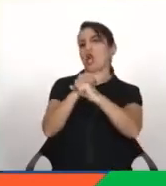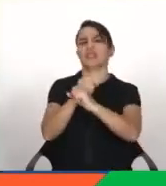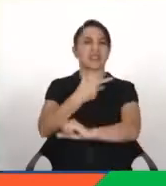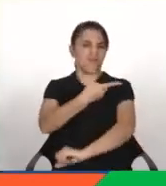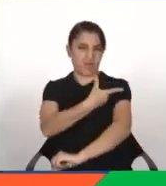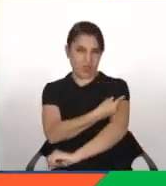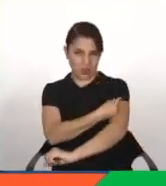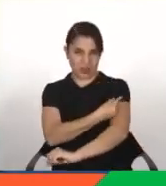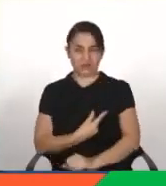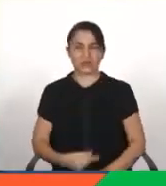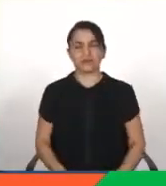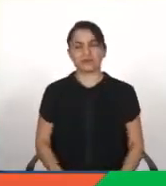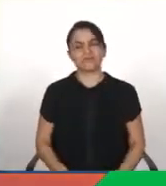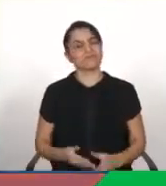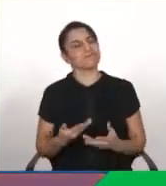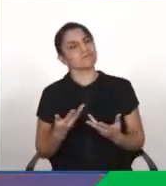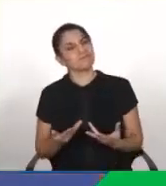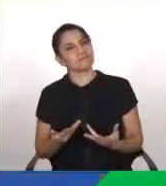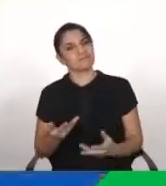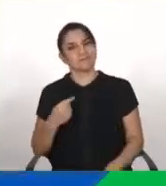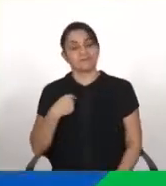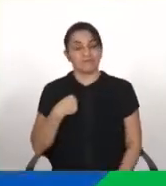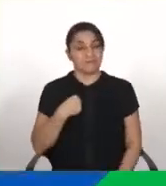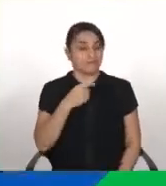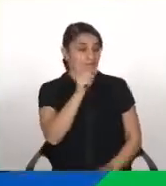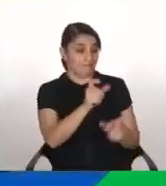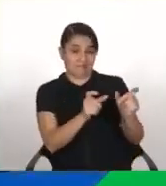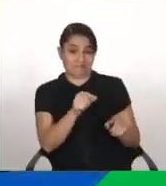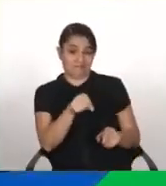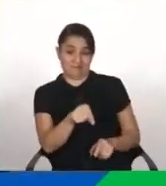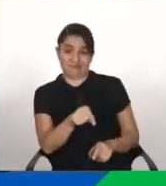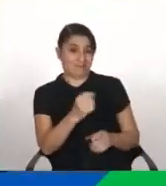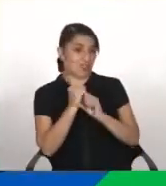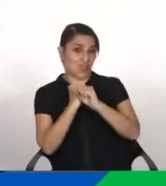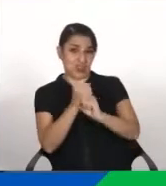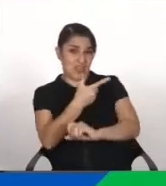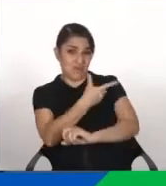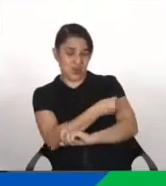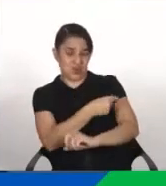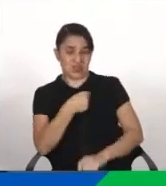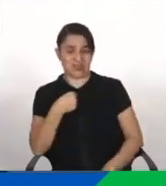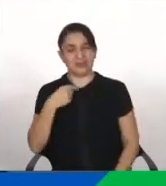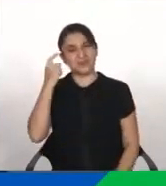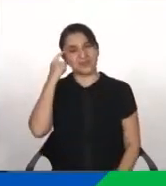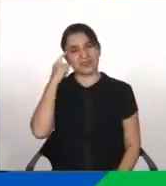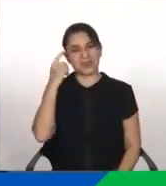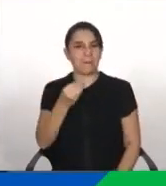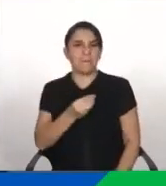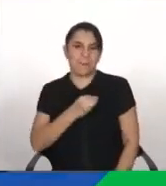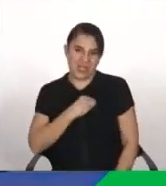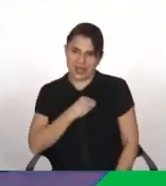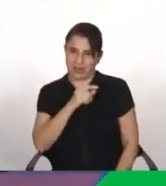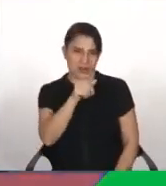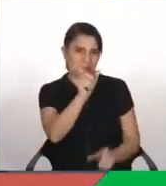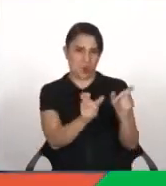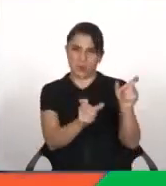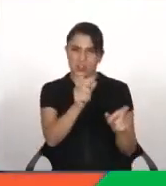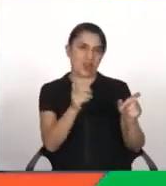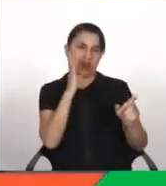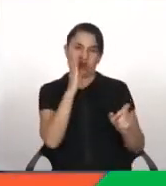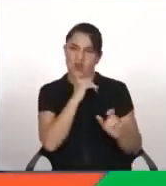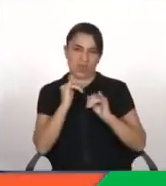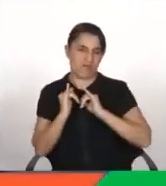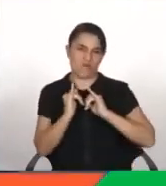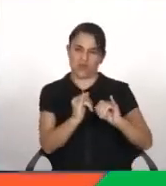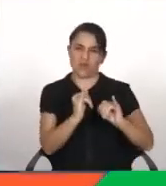A ver, mira, me dan pena, sinceramente, me da mucha pena porque creo que es gente que está muy desinformada o que no sé de